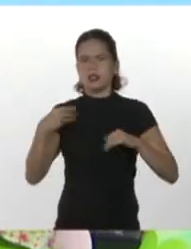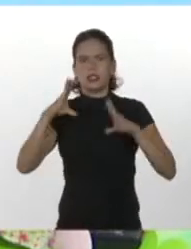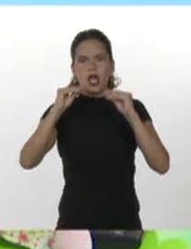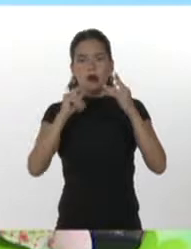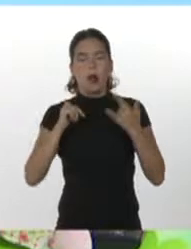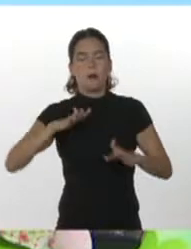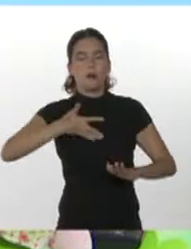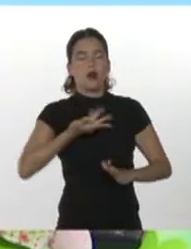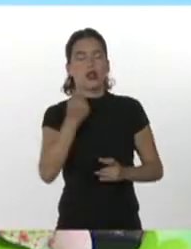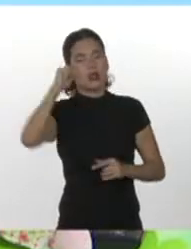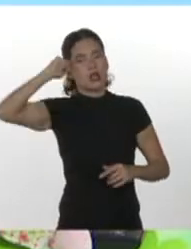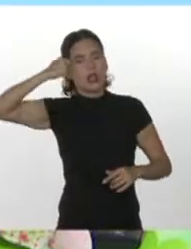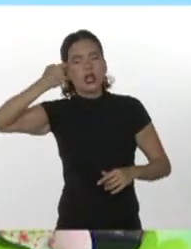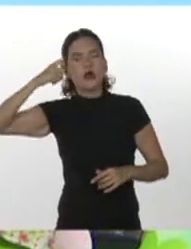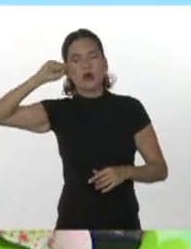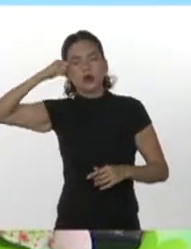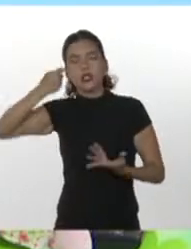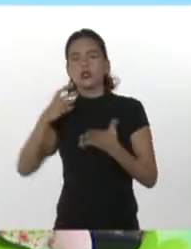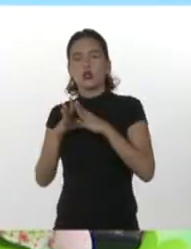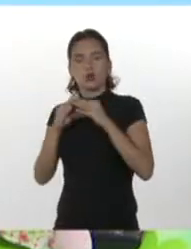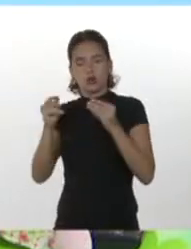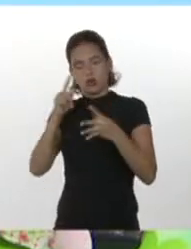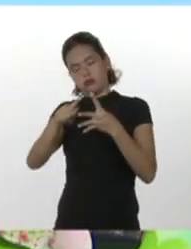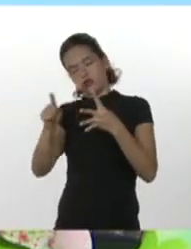ir recordando todos